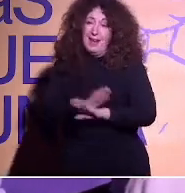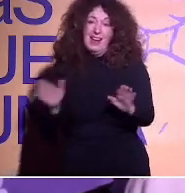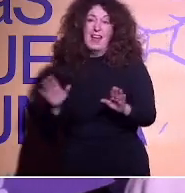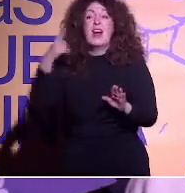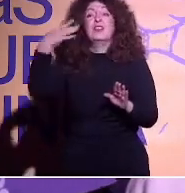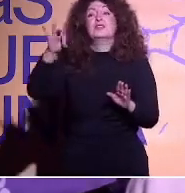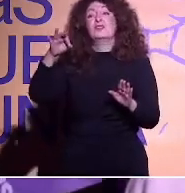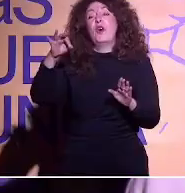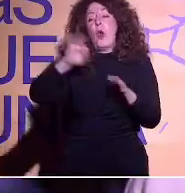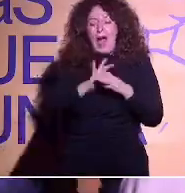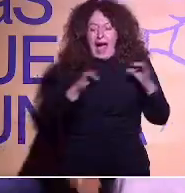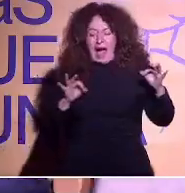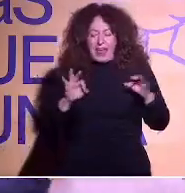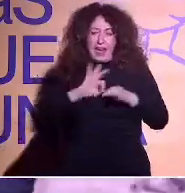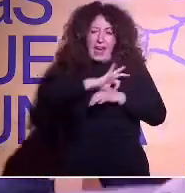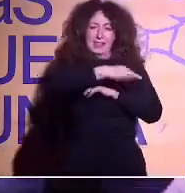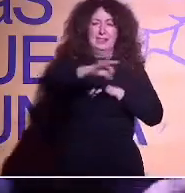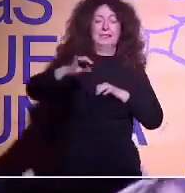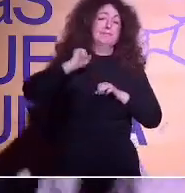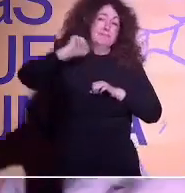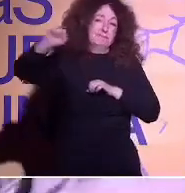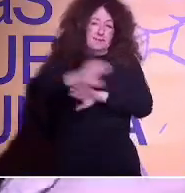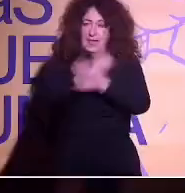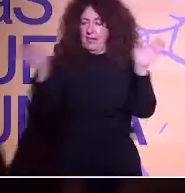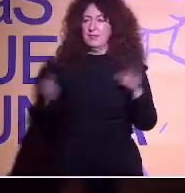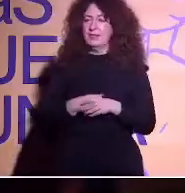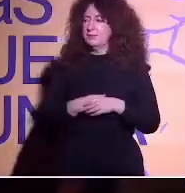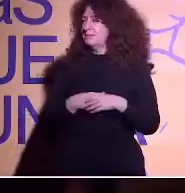salvo nuestras cadenas Muchas gracias